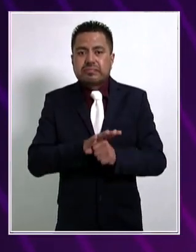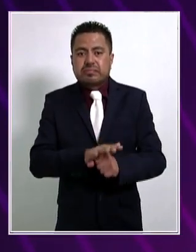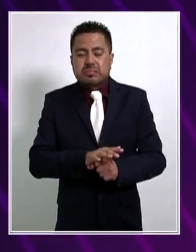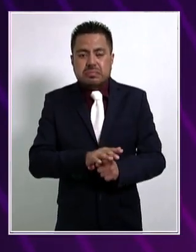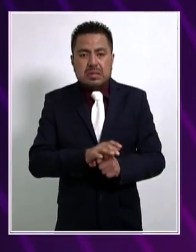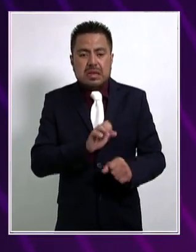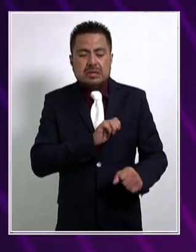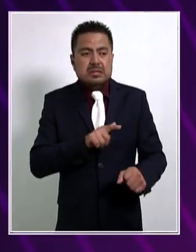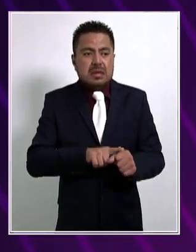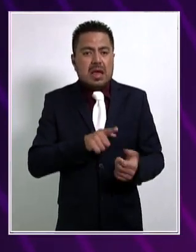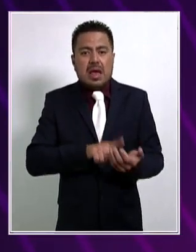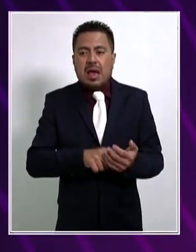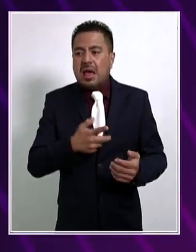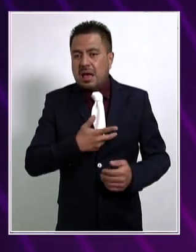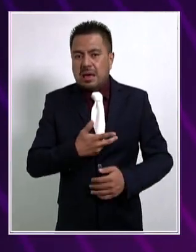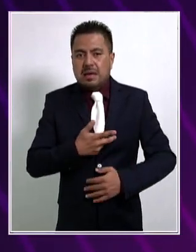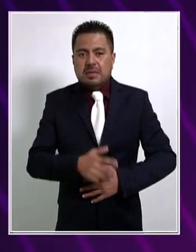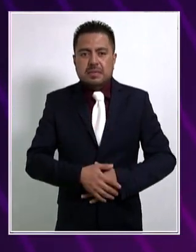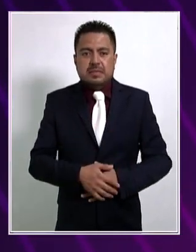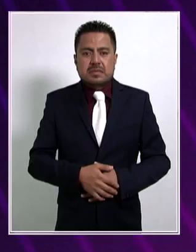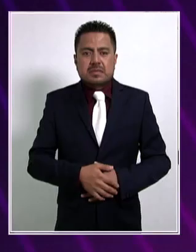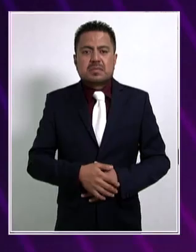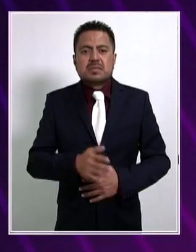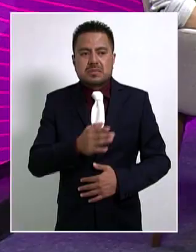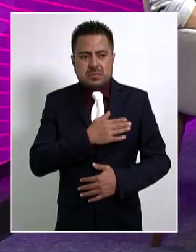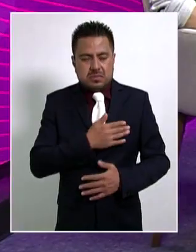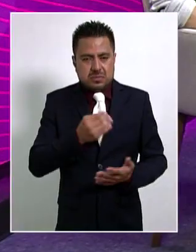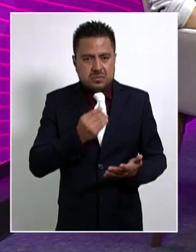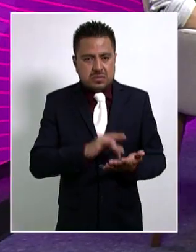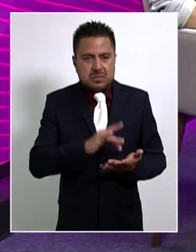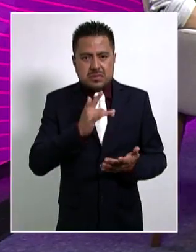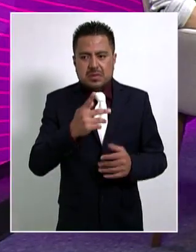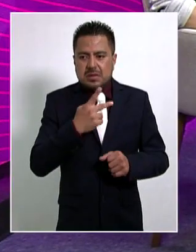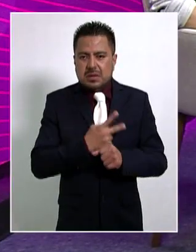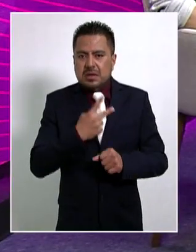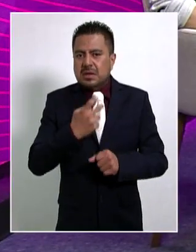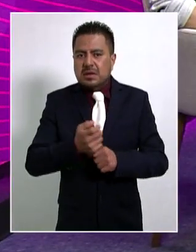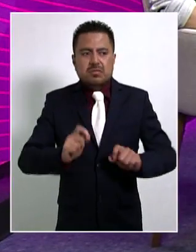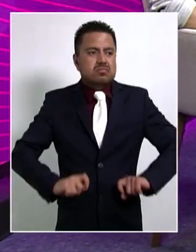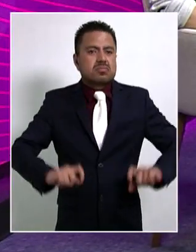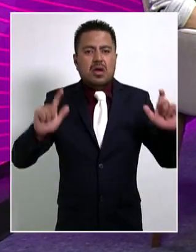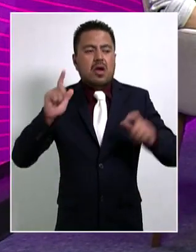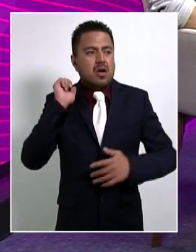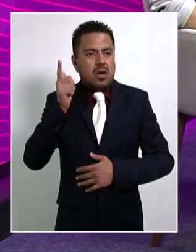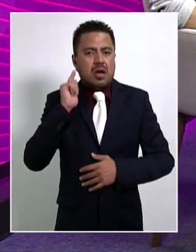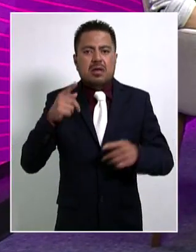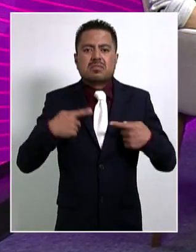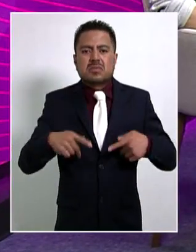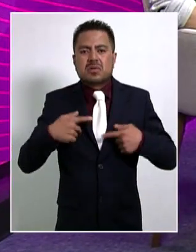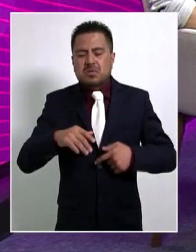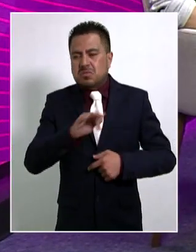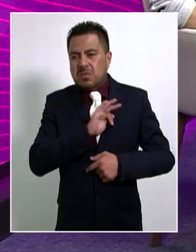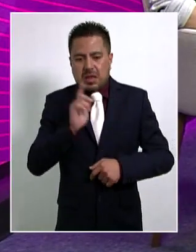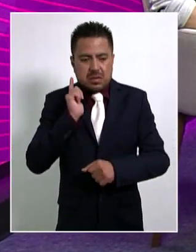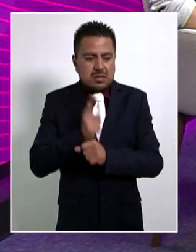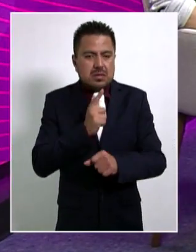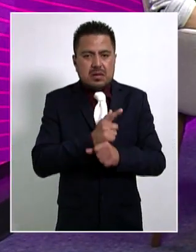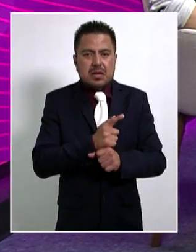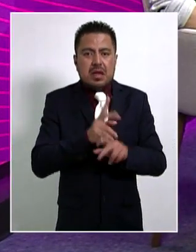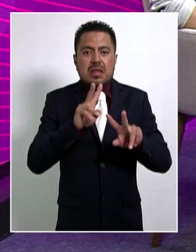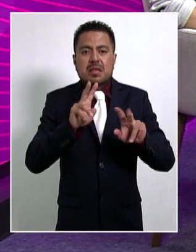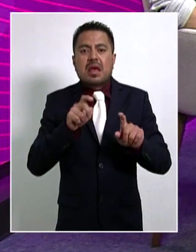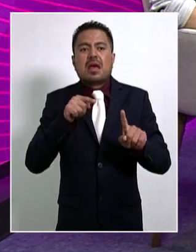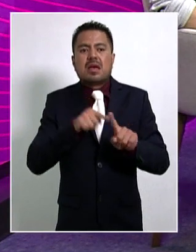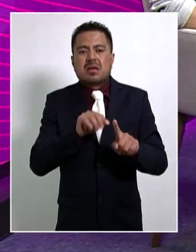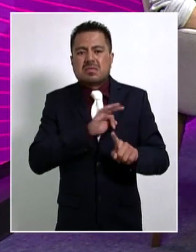muy particular. Sí, bueno, muchas gracias por invitarme a este programa. Ojalá mucha gente pueda verlo. Creo que son temas que